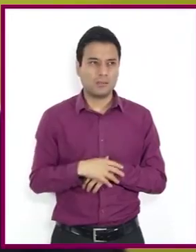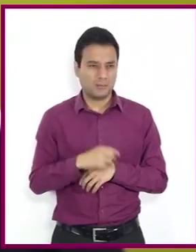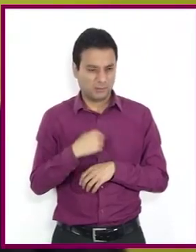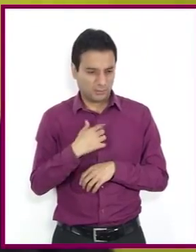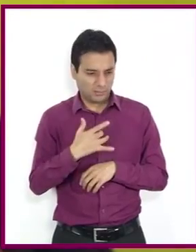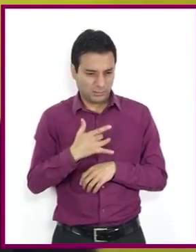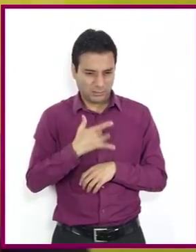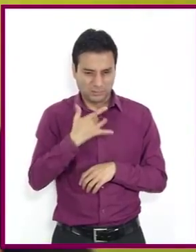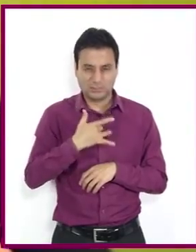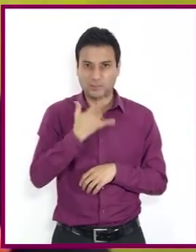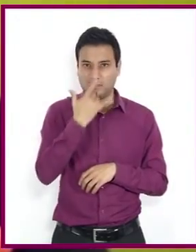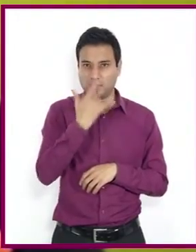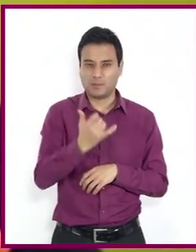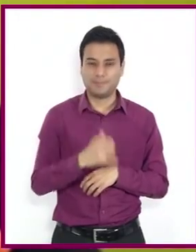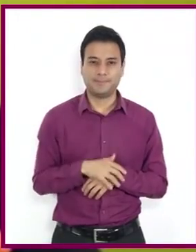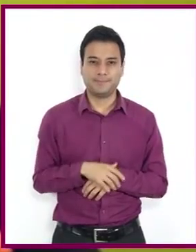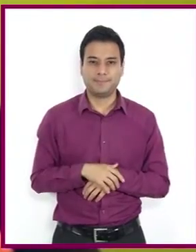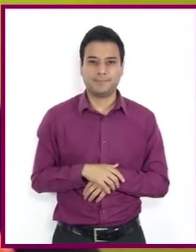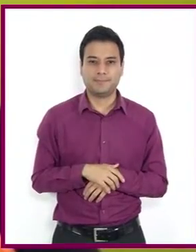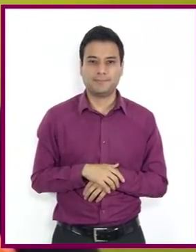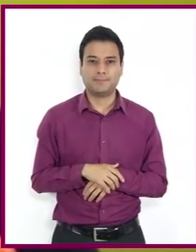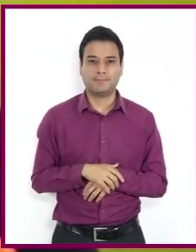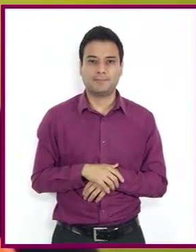el cuerpo.